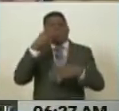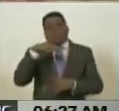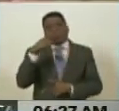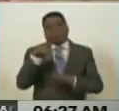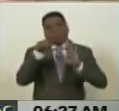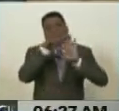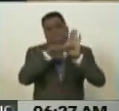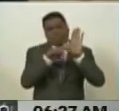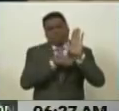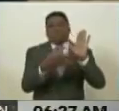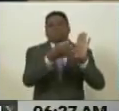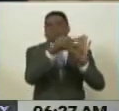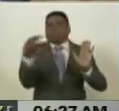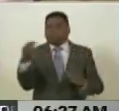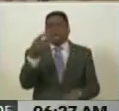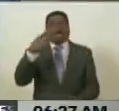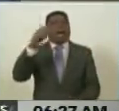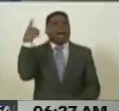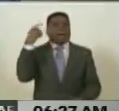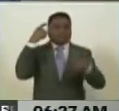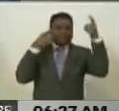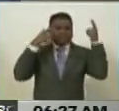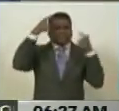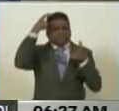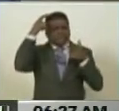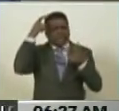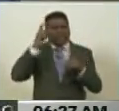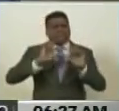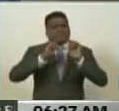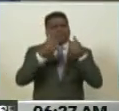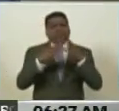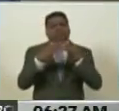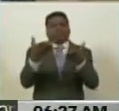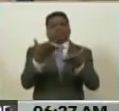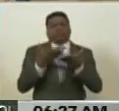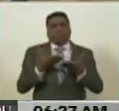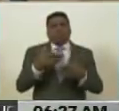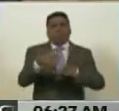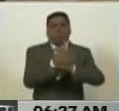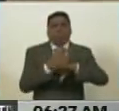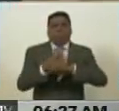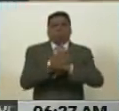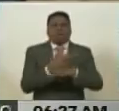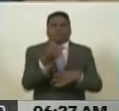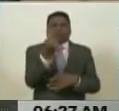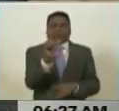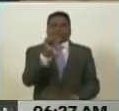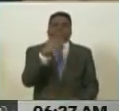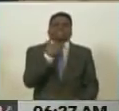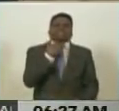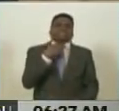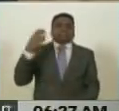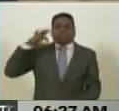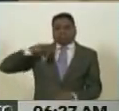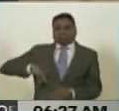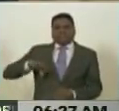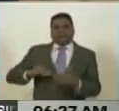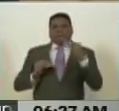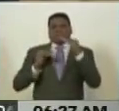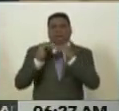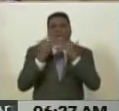la comenzó el comandante Chávez en su época cuando se recibió un gobierno con los salarios absolutamente deteriorados. Yo tengo algunas láminas que las vamos a mostrar más